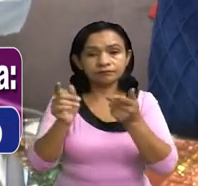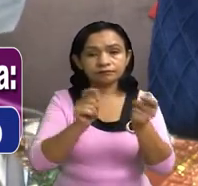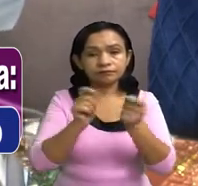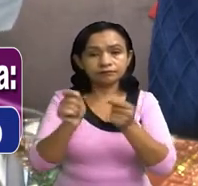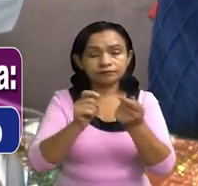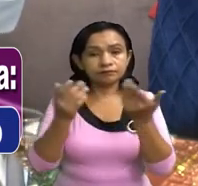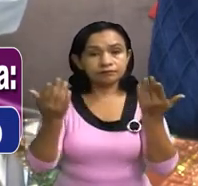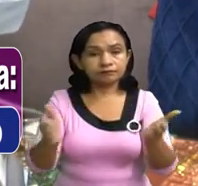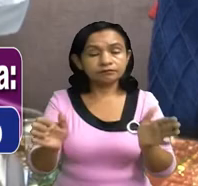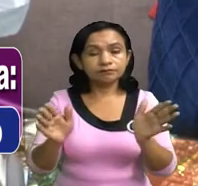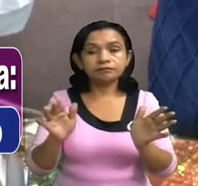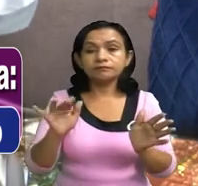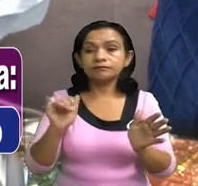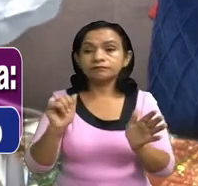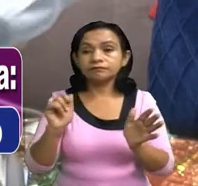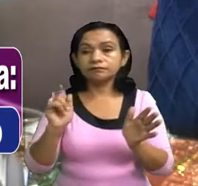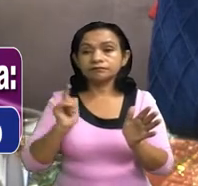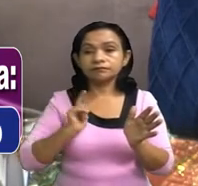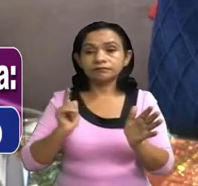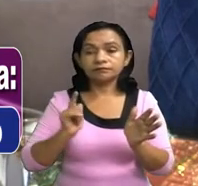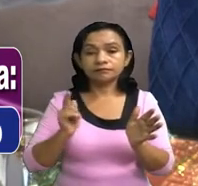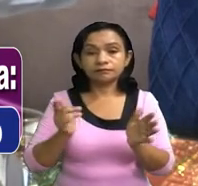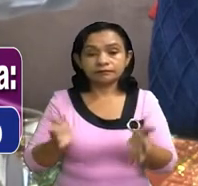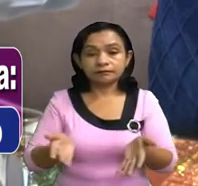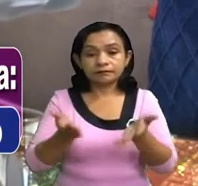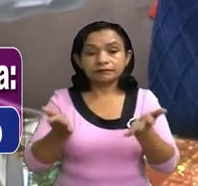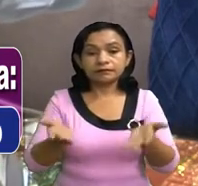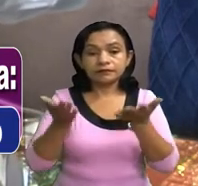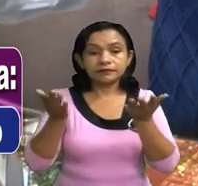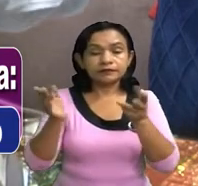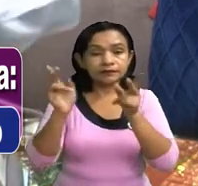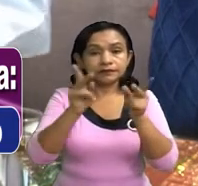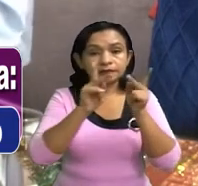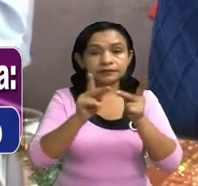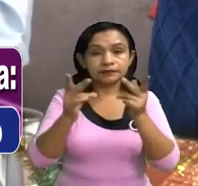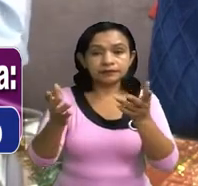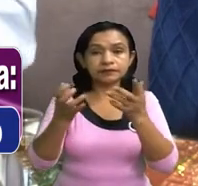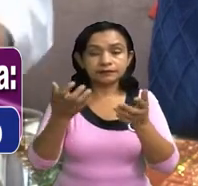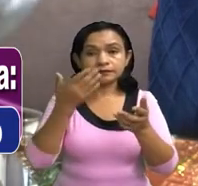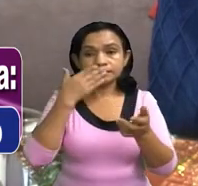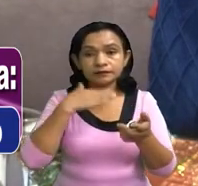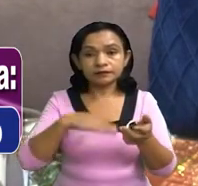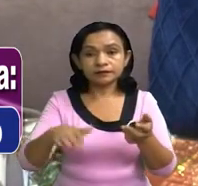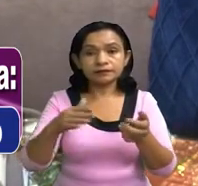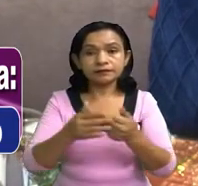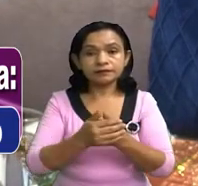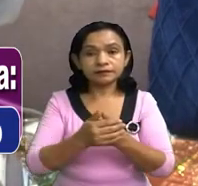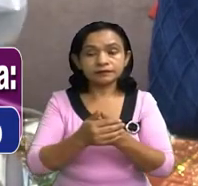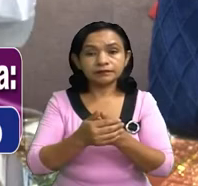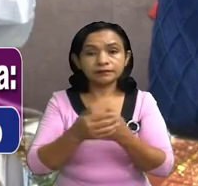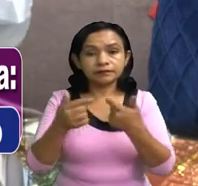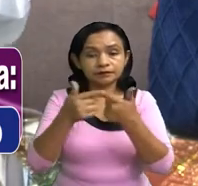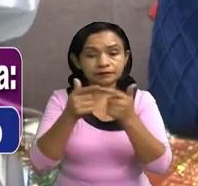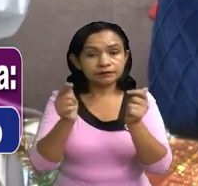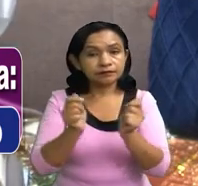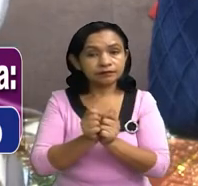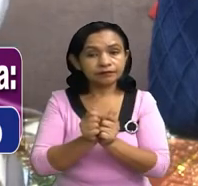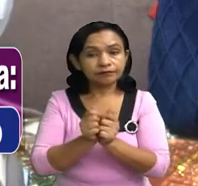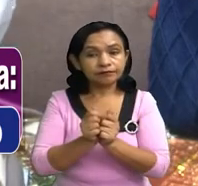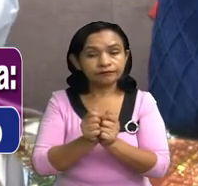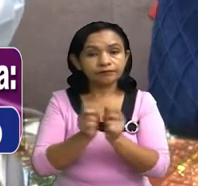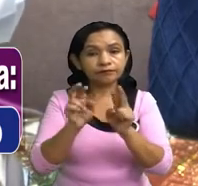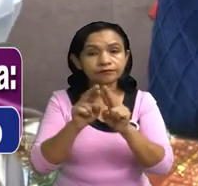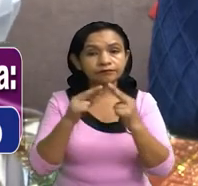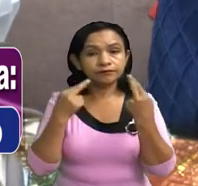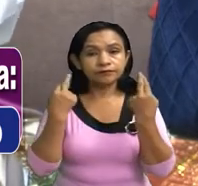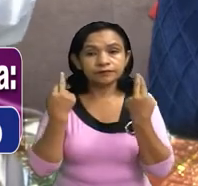y hay entonces un estímulo para los que quieren hacer la maldad. Pero nosotros, la comunidad, encontramos, nos